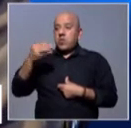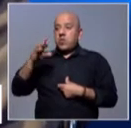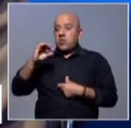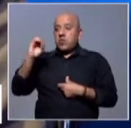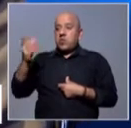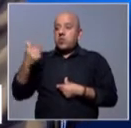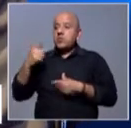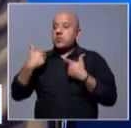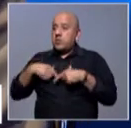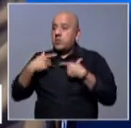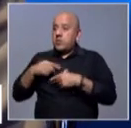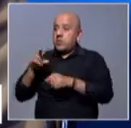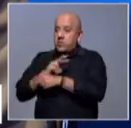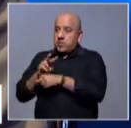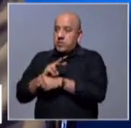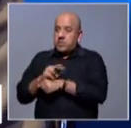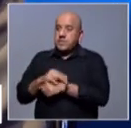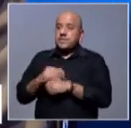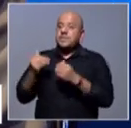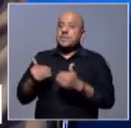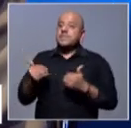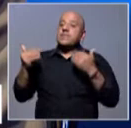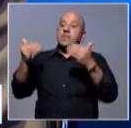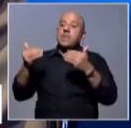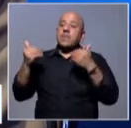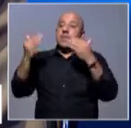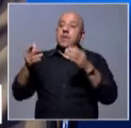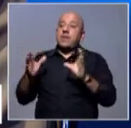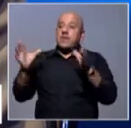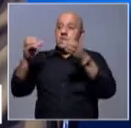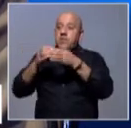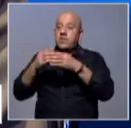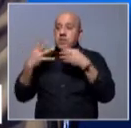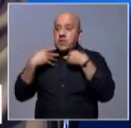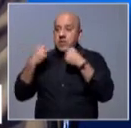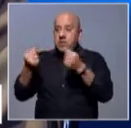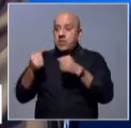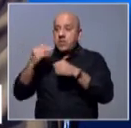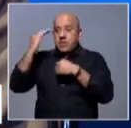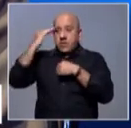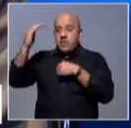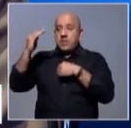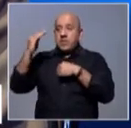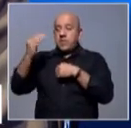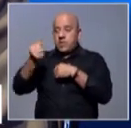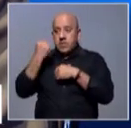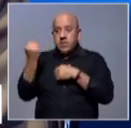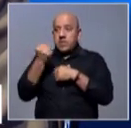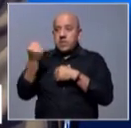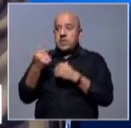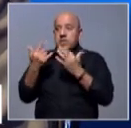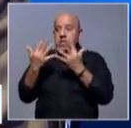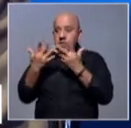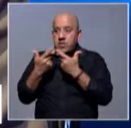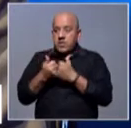ministro defensa fue promovido a la dirección de sanidad militar en un lugar clave dentro de la organización